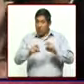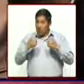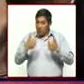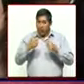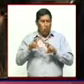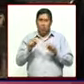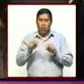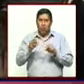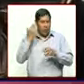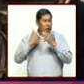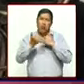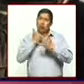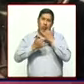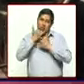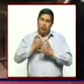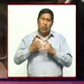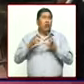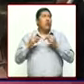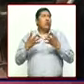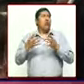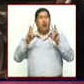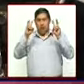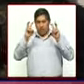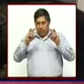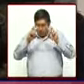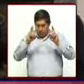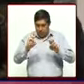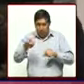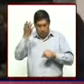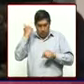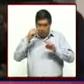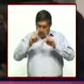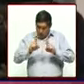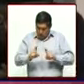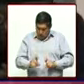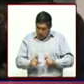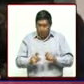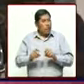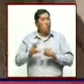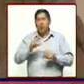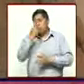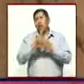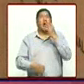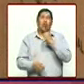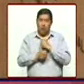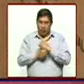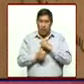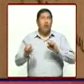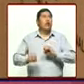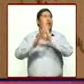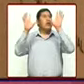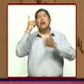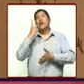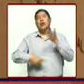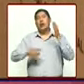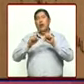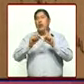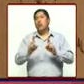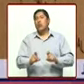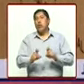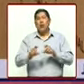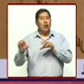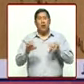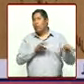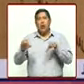ninguna confianza en las características de las preguntas anteriores, entonces la desconfianza es clara y obvia de qué tipo de preguntas